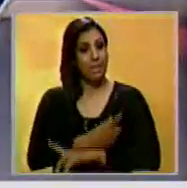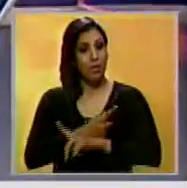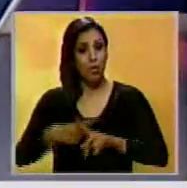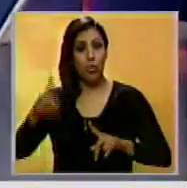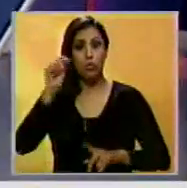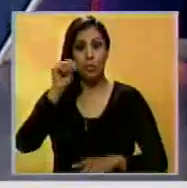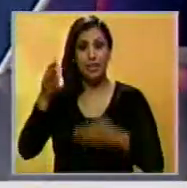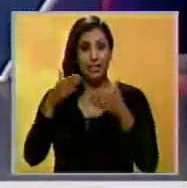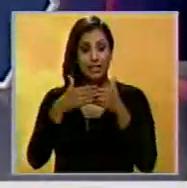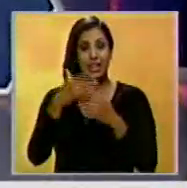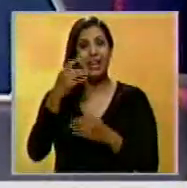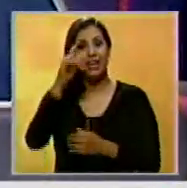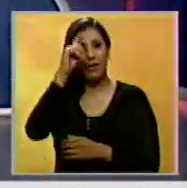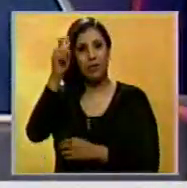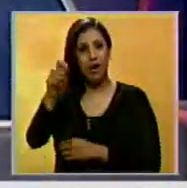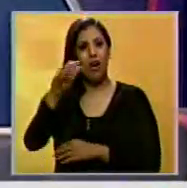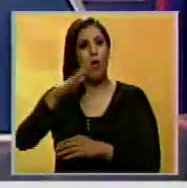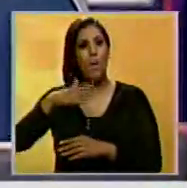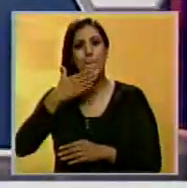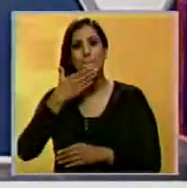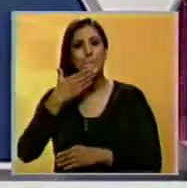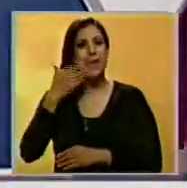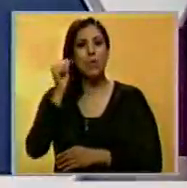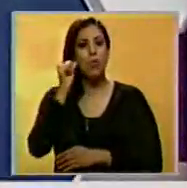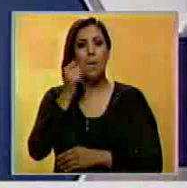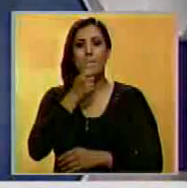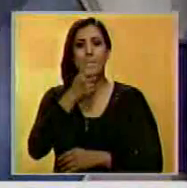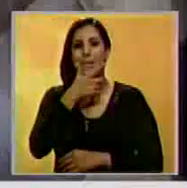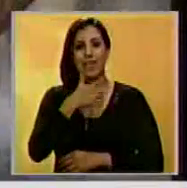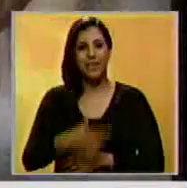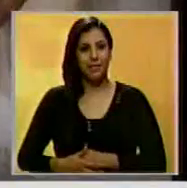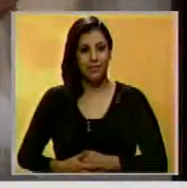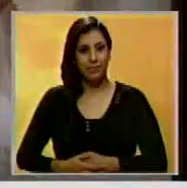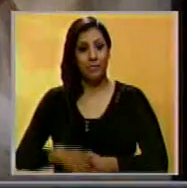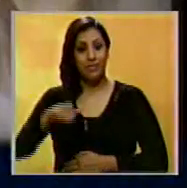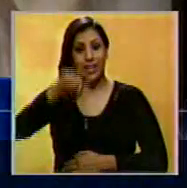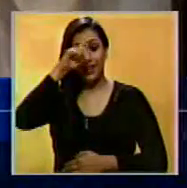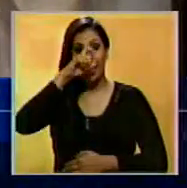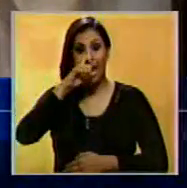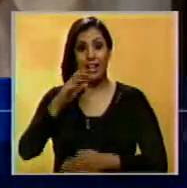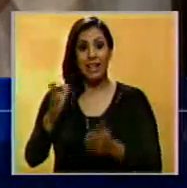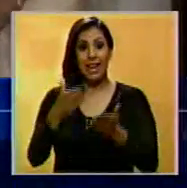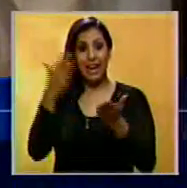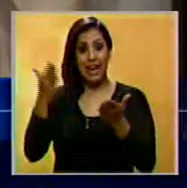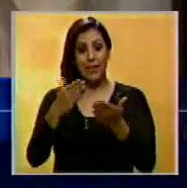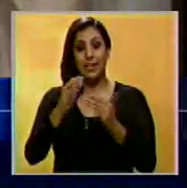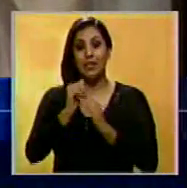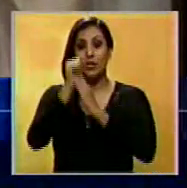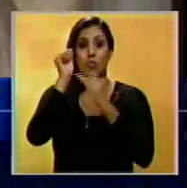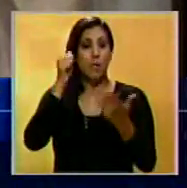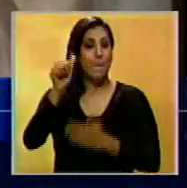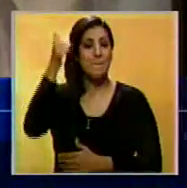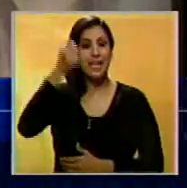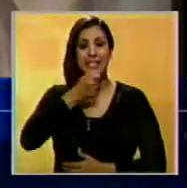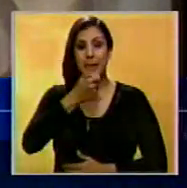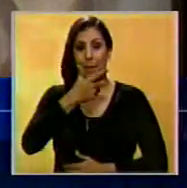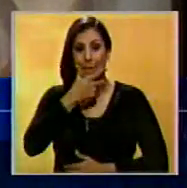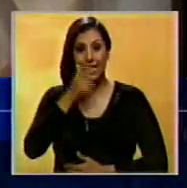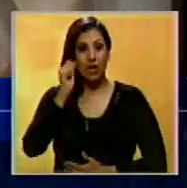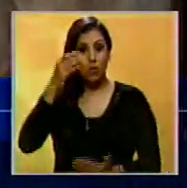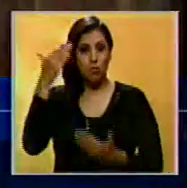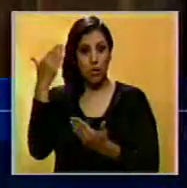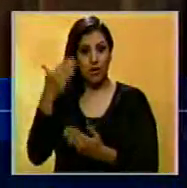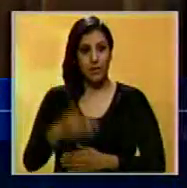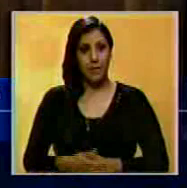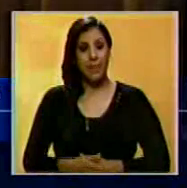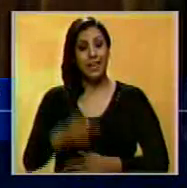Jennifer Aniston y el reconocimiento que recibió como la mujer más bella. Este año la revista People eligió como la mujer más bella a Jennifer